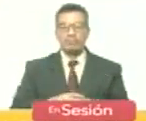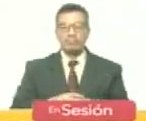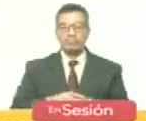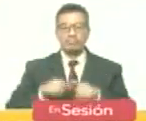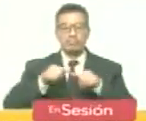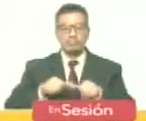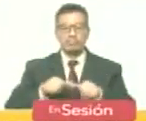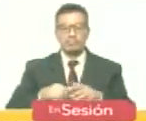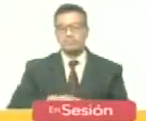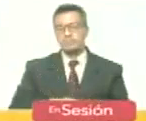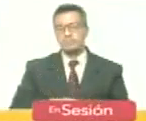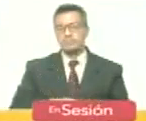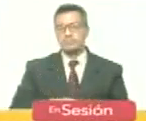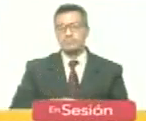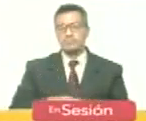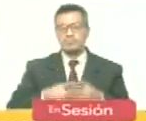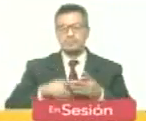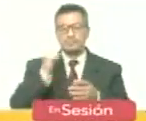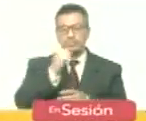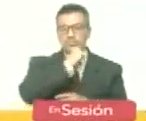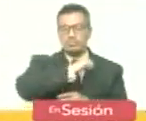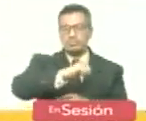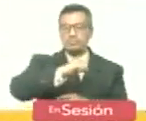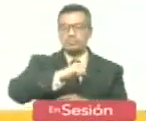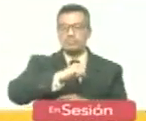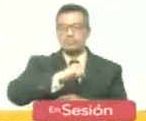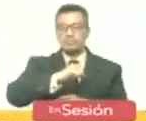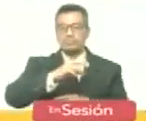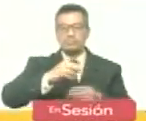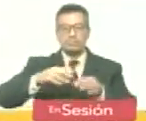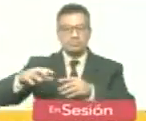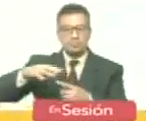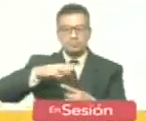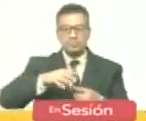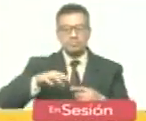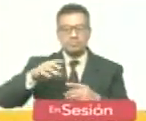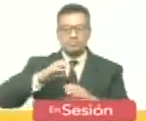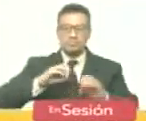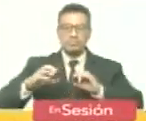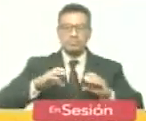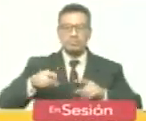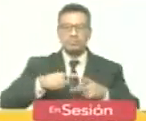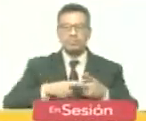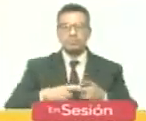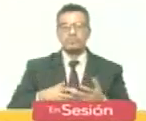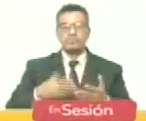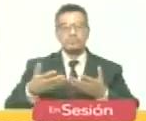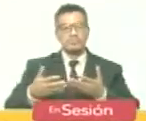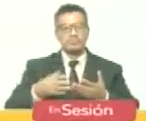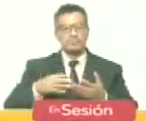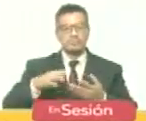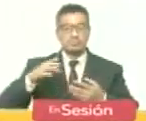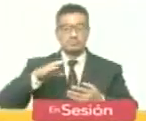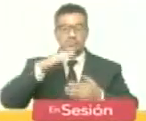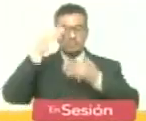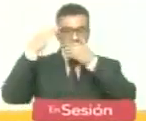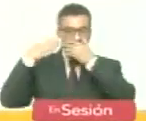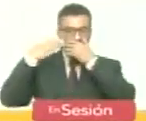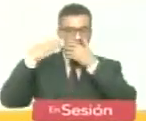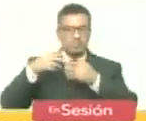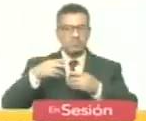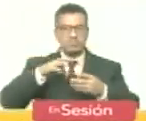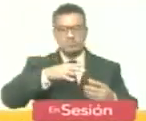permanente entre el asesinato y la manipulación de la canalla mediática, entre el terrorismo y